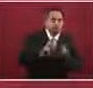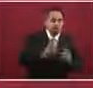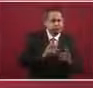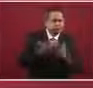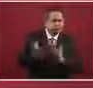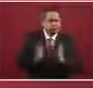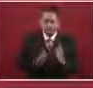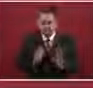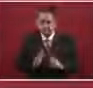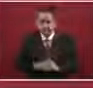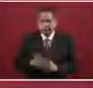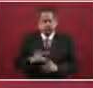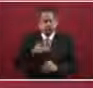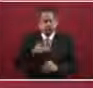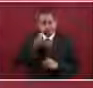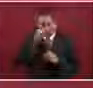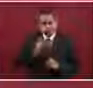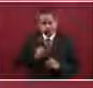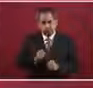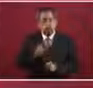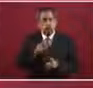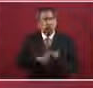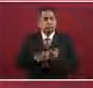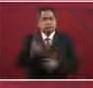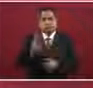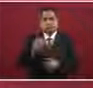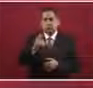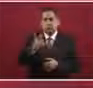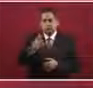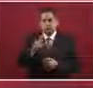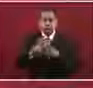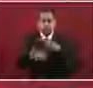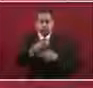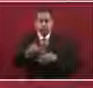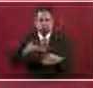seguro que el fiscal general va a intervenir